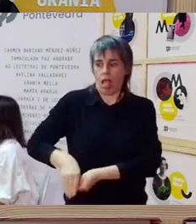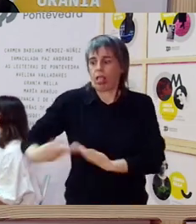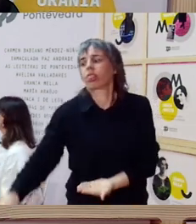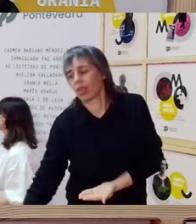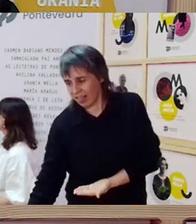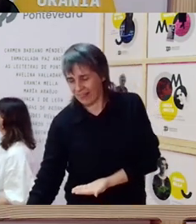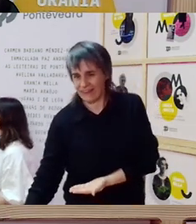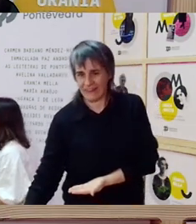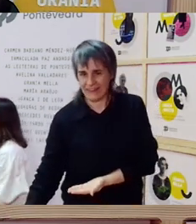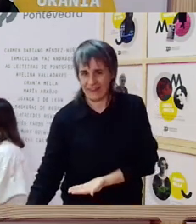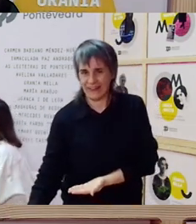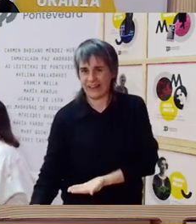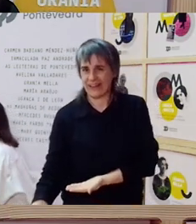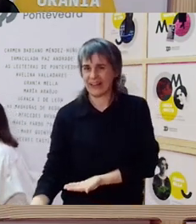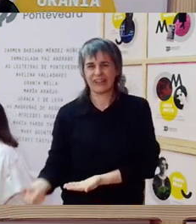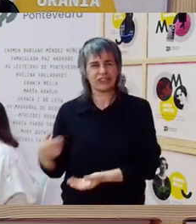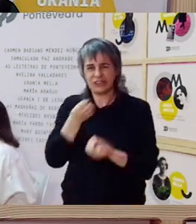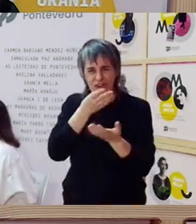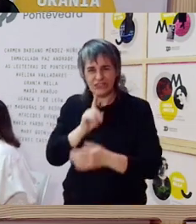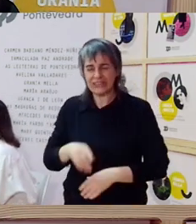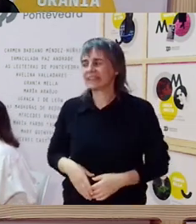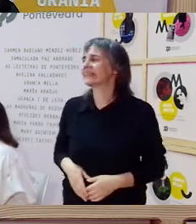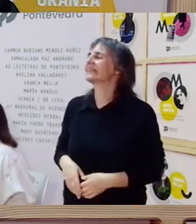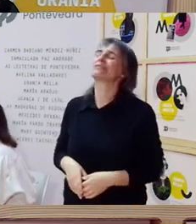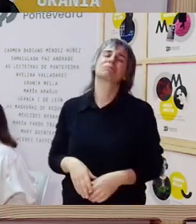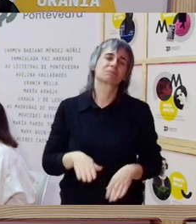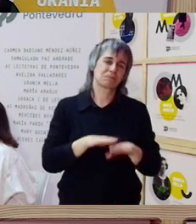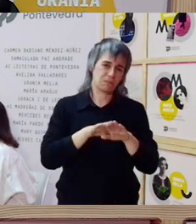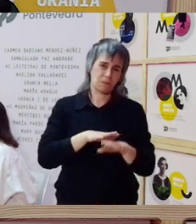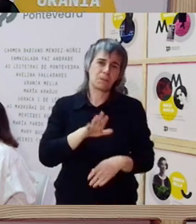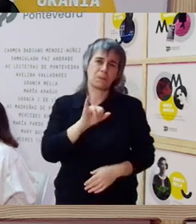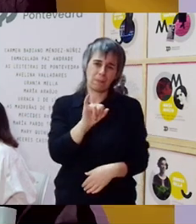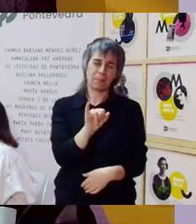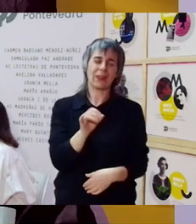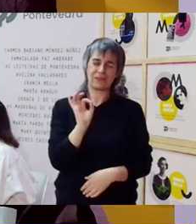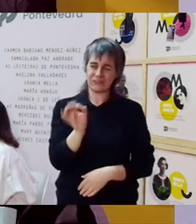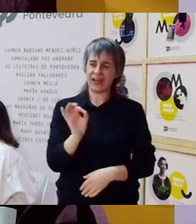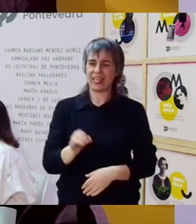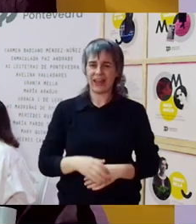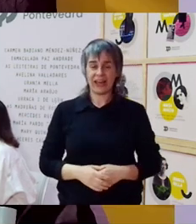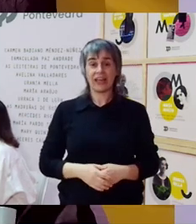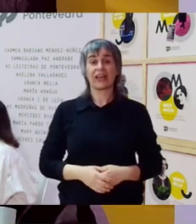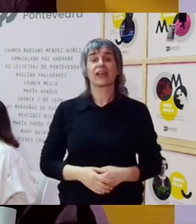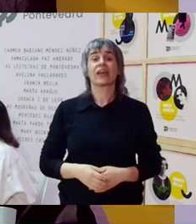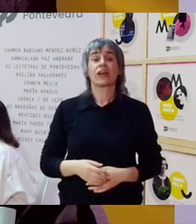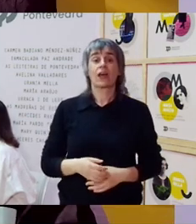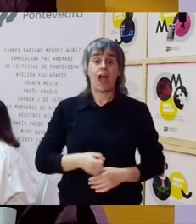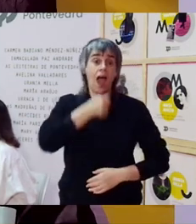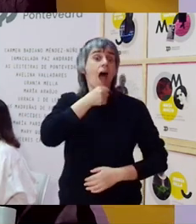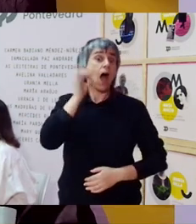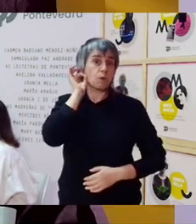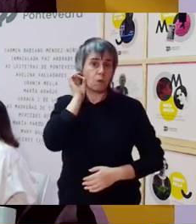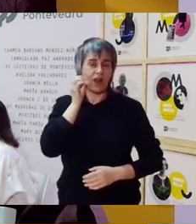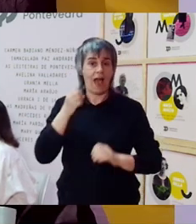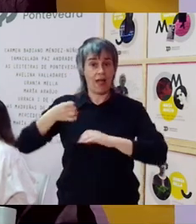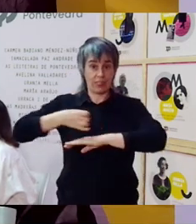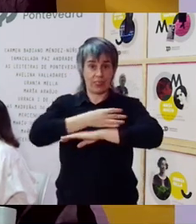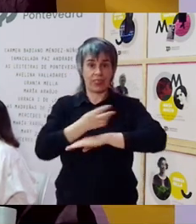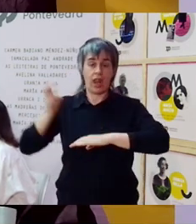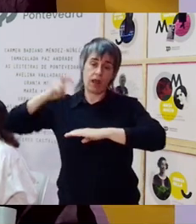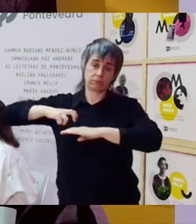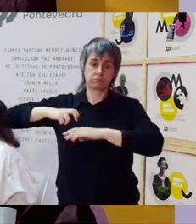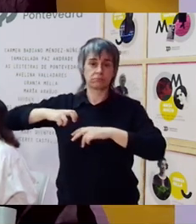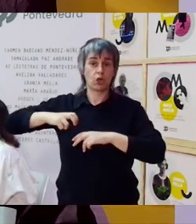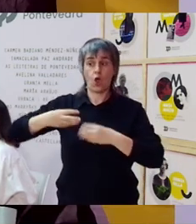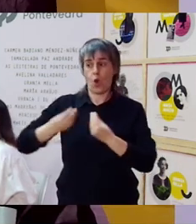ai, non, sí, contamos esa ela foi? Iba no tren, é verdad, Silvia, Ela iba no tren, iba con outra